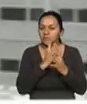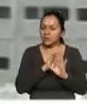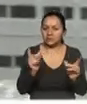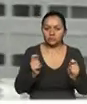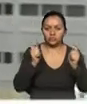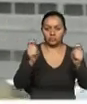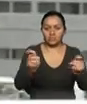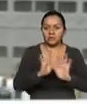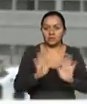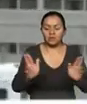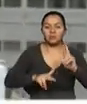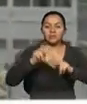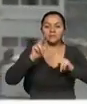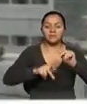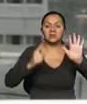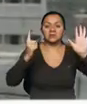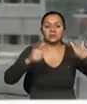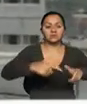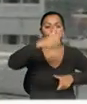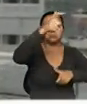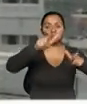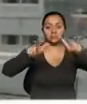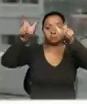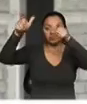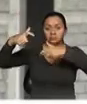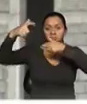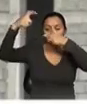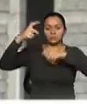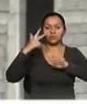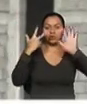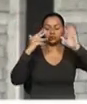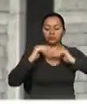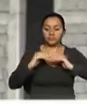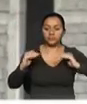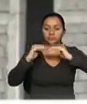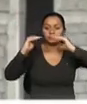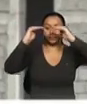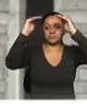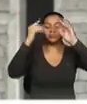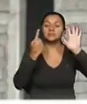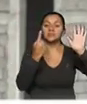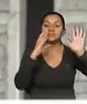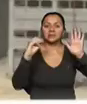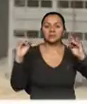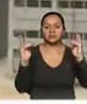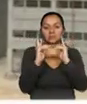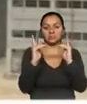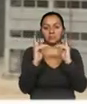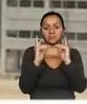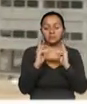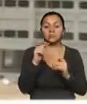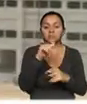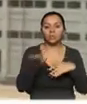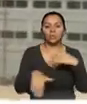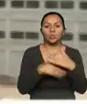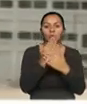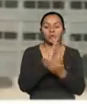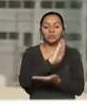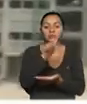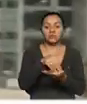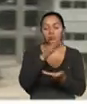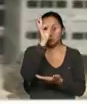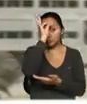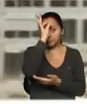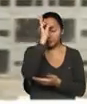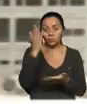está comprendida por 6 torres de 8 pisos cada una, con capacidad para 600 camas. Este nuevo centro hospitalario